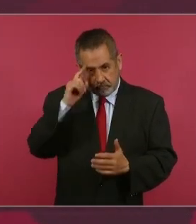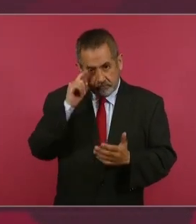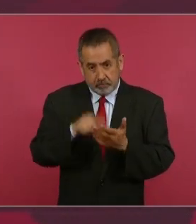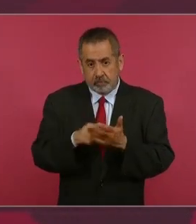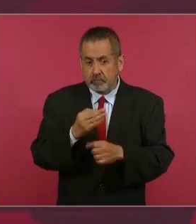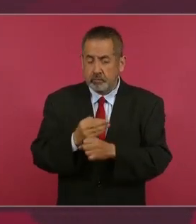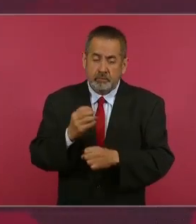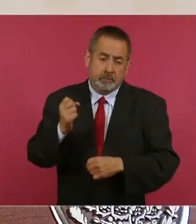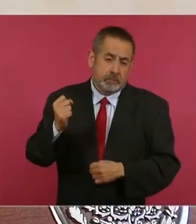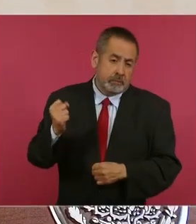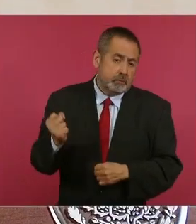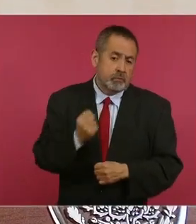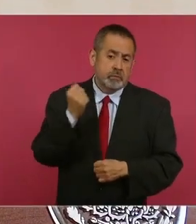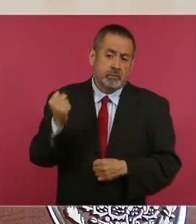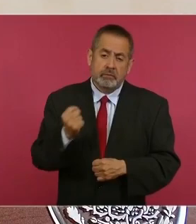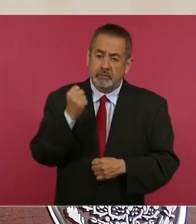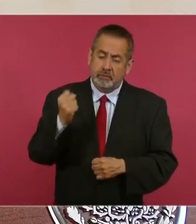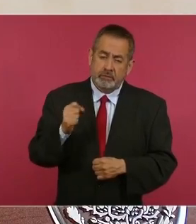tuvimos suerte.